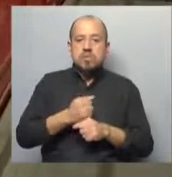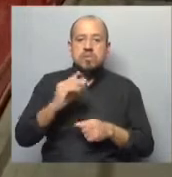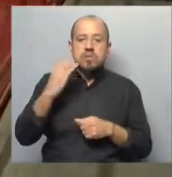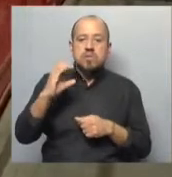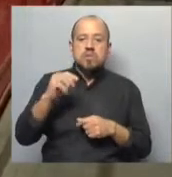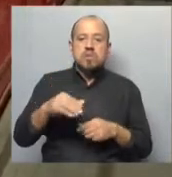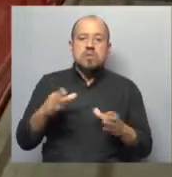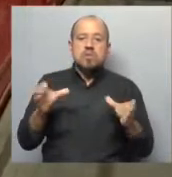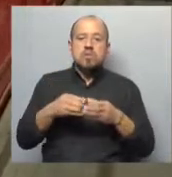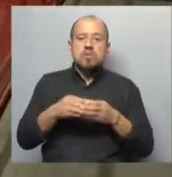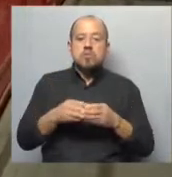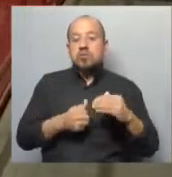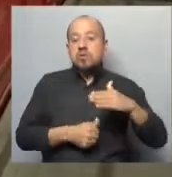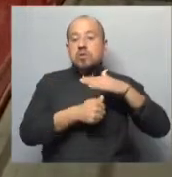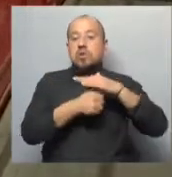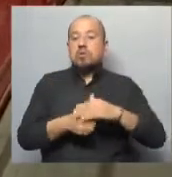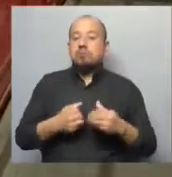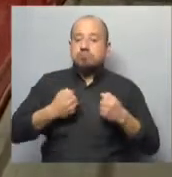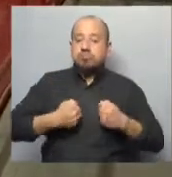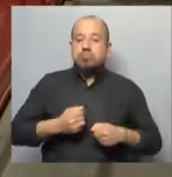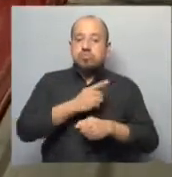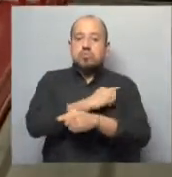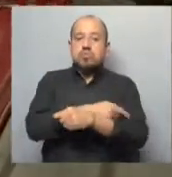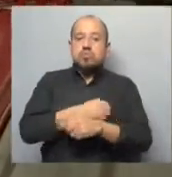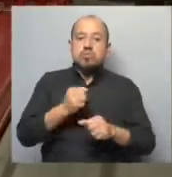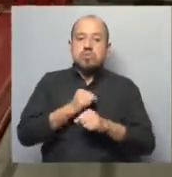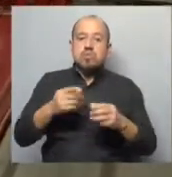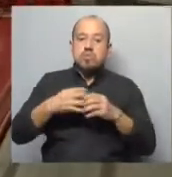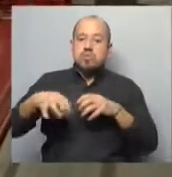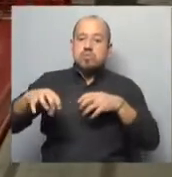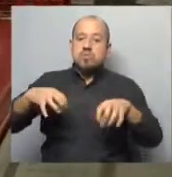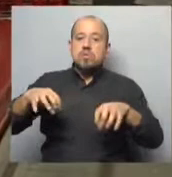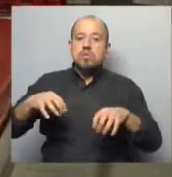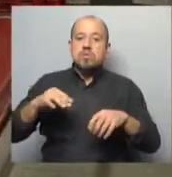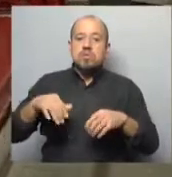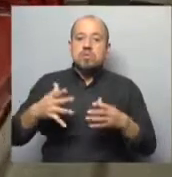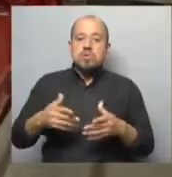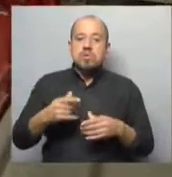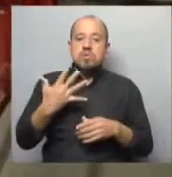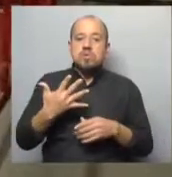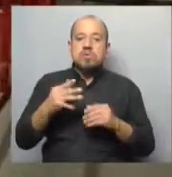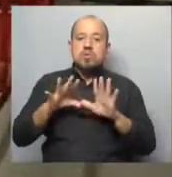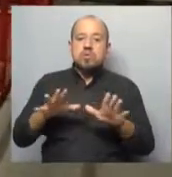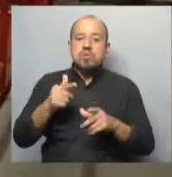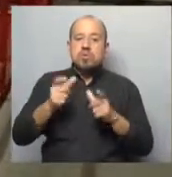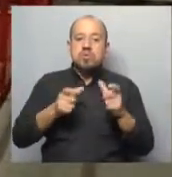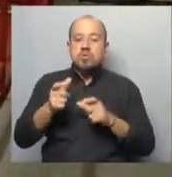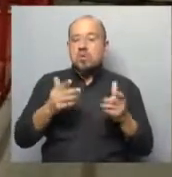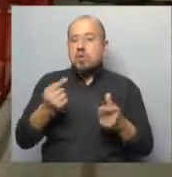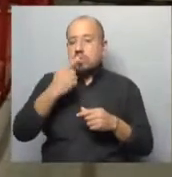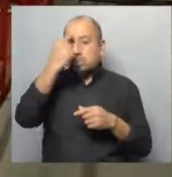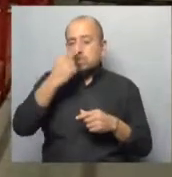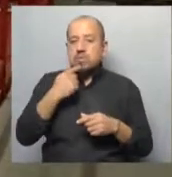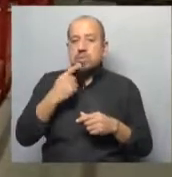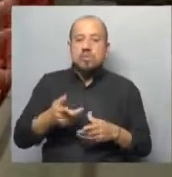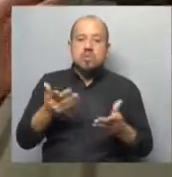también la comisión directiva está más fuerte, hay distintos grupos, ya podemos dividirnos. La directiva antes eran entre 5 y 10 personas que laburaban a full todo el